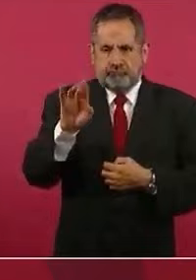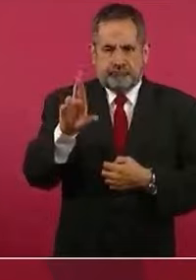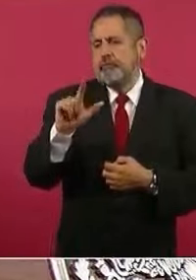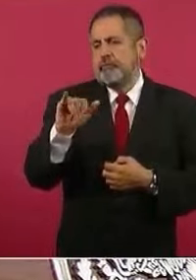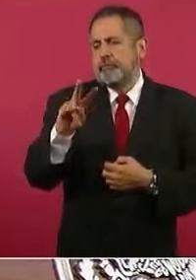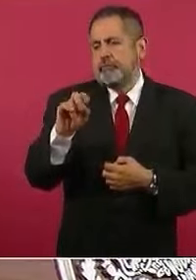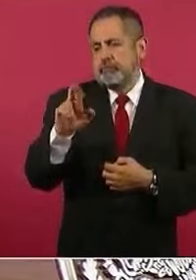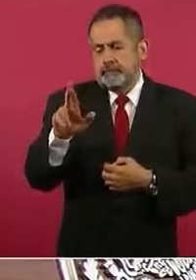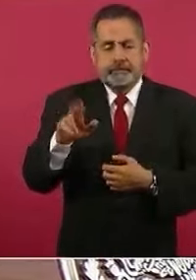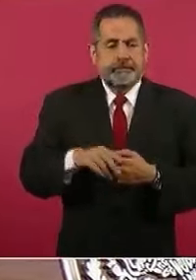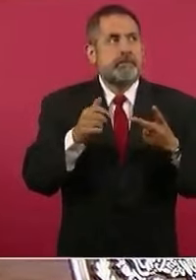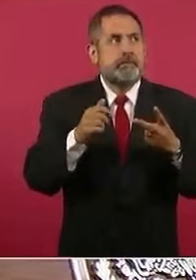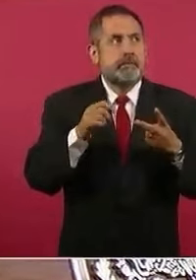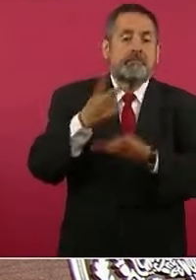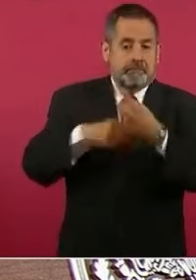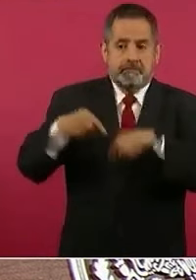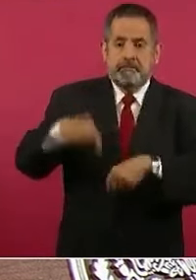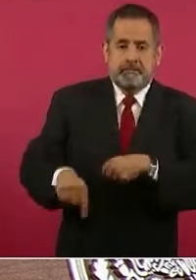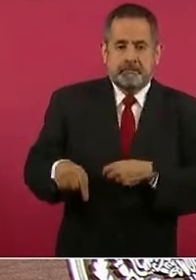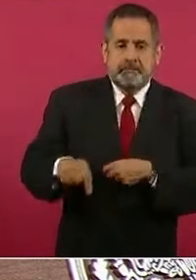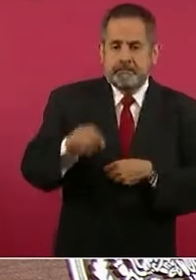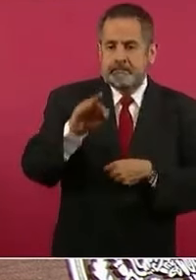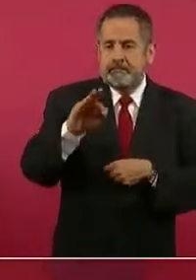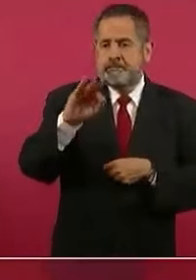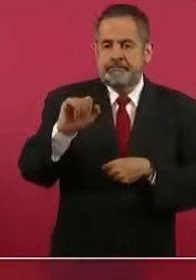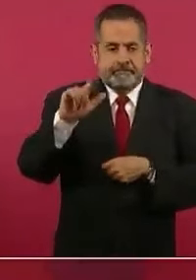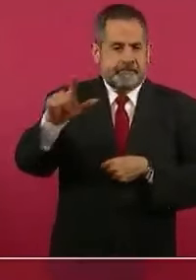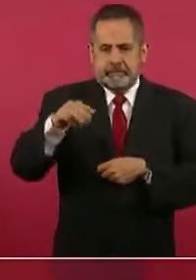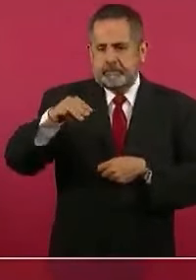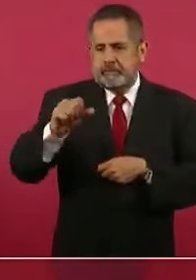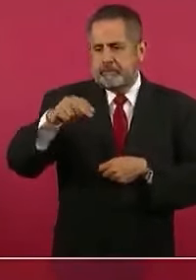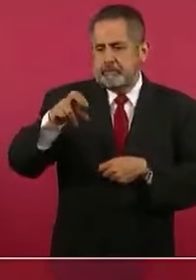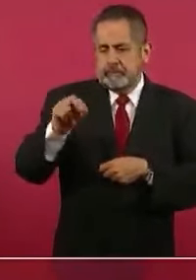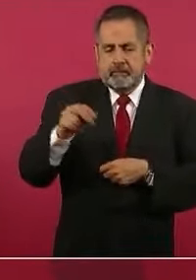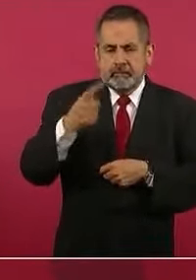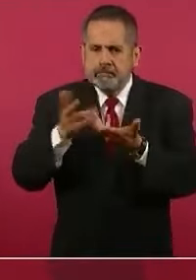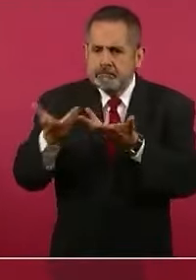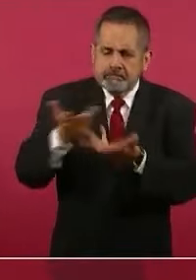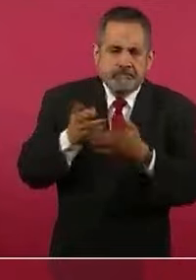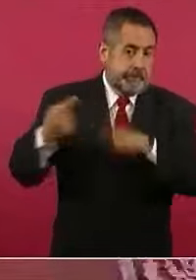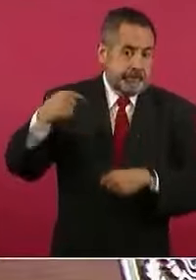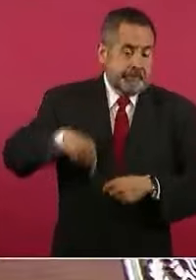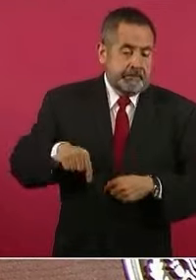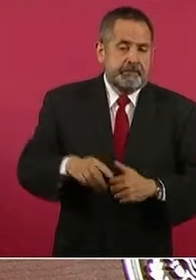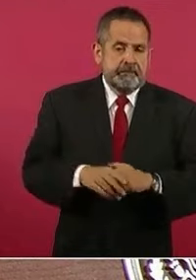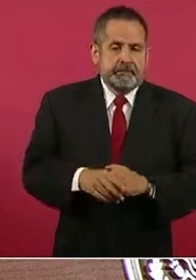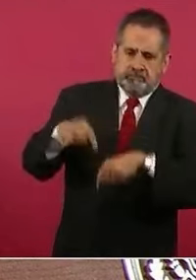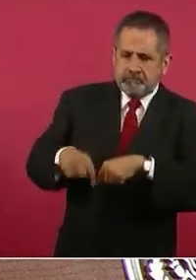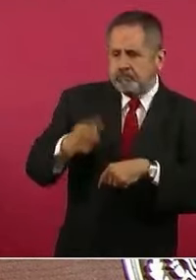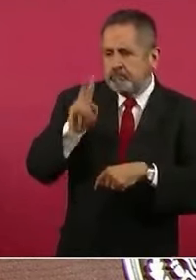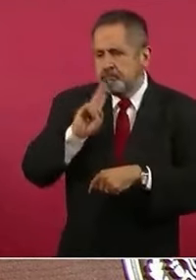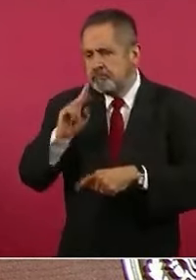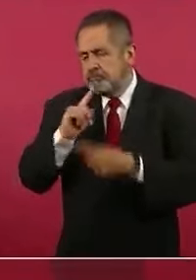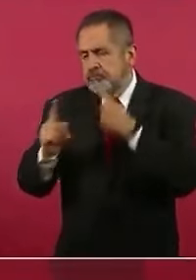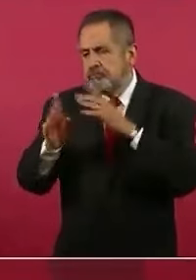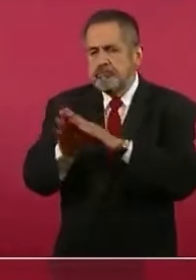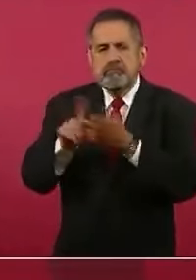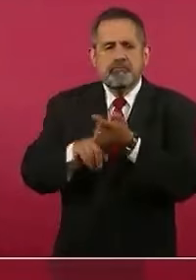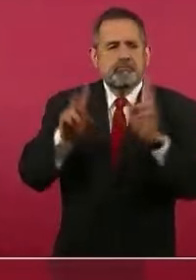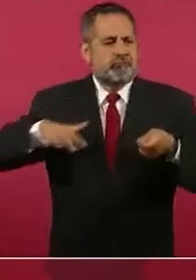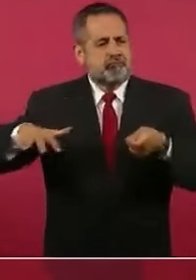jueves, y el viernes el fiscal Germán. Periódicamente nos reunimos pues, para ver asuntos de interés público, por lo general asuntos